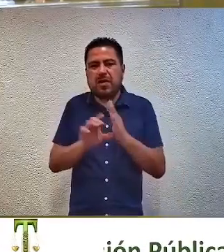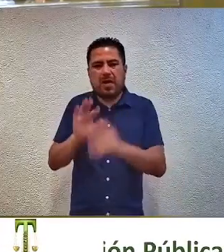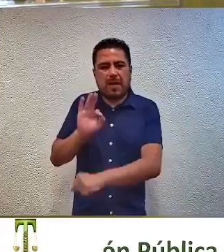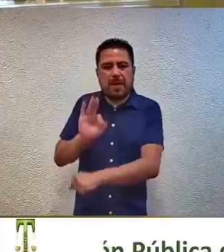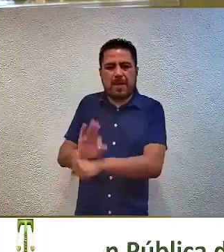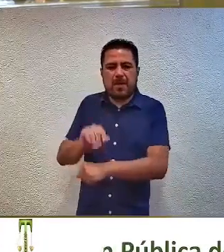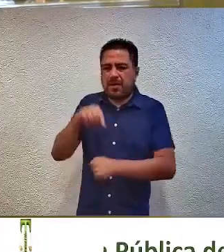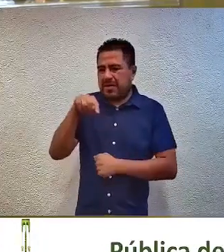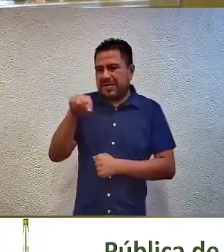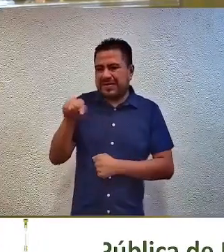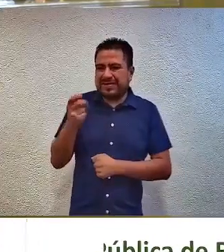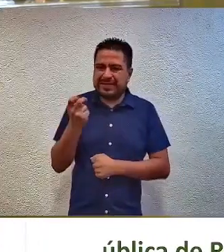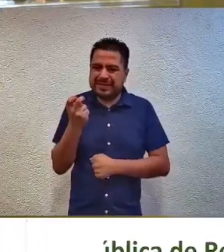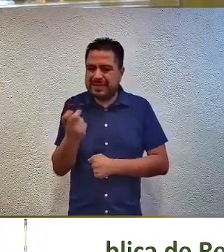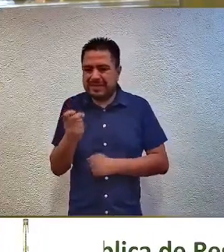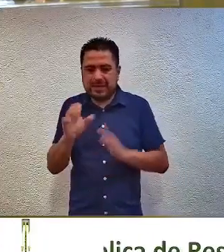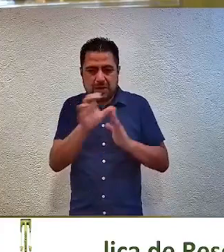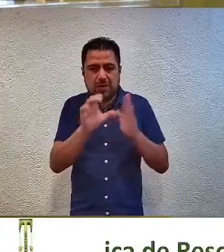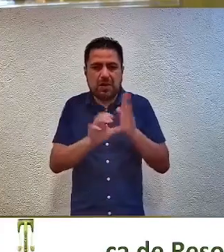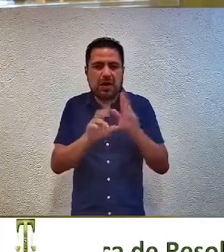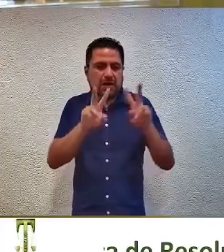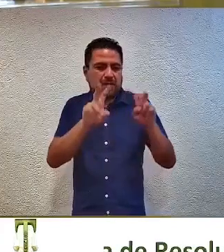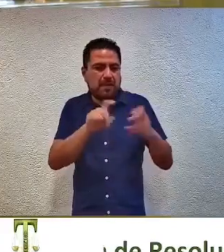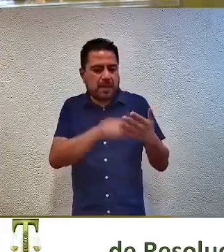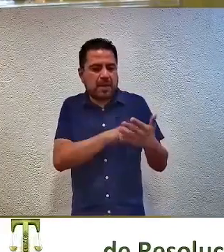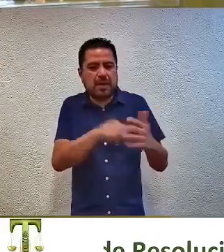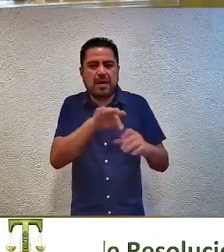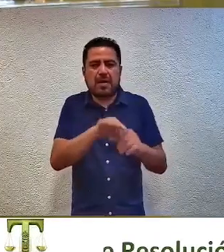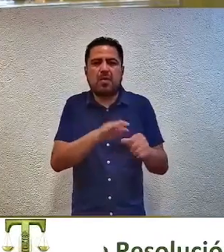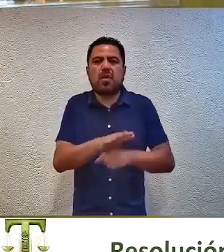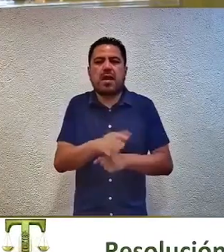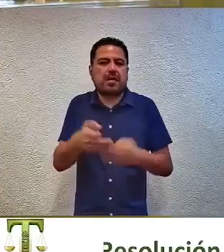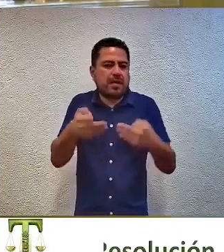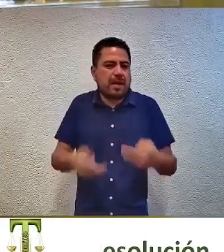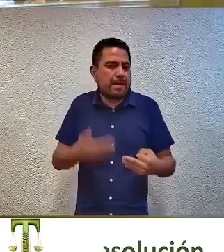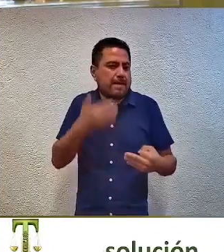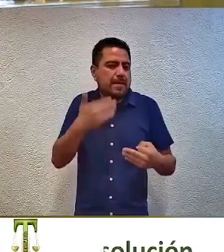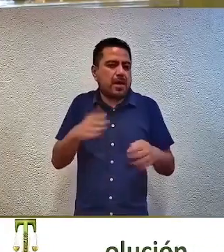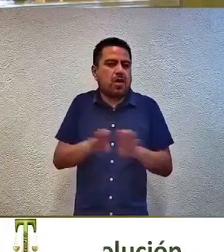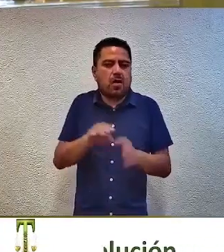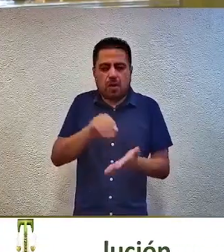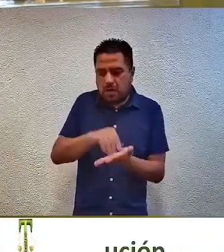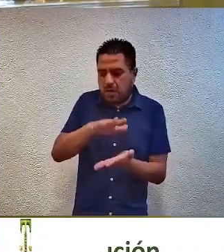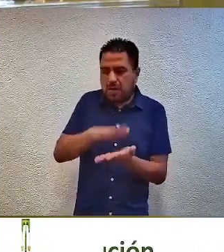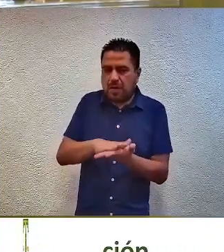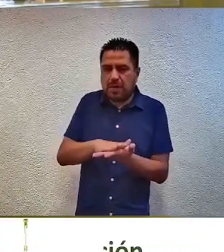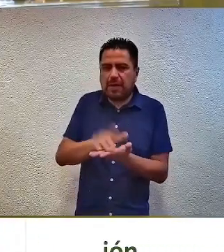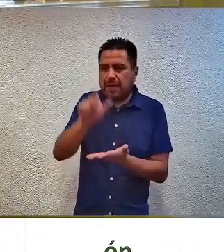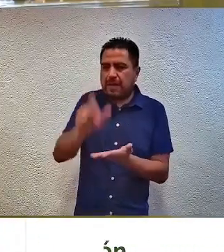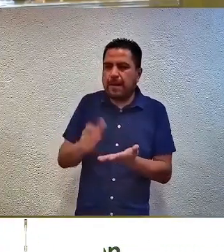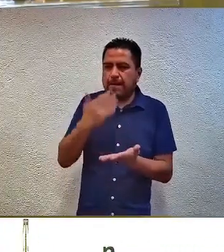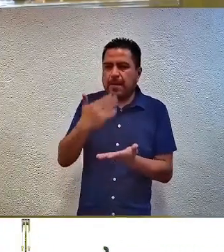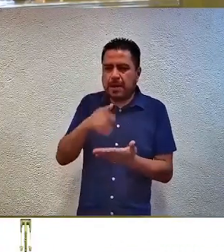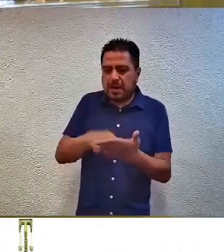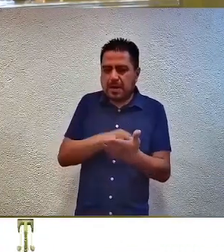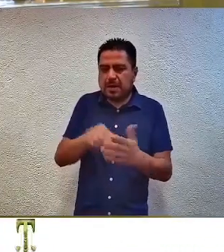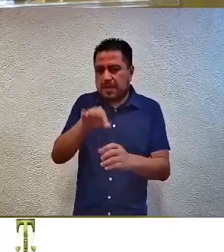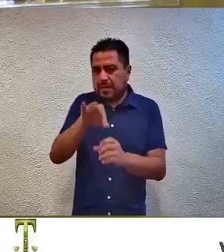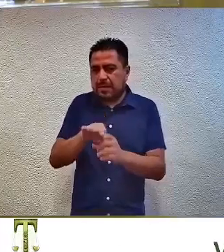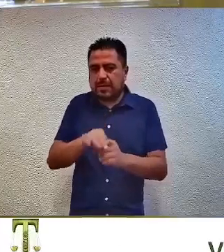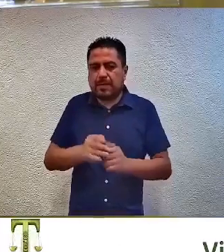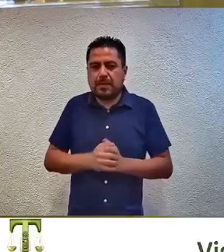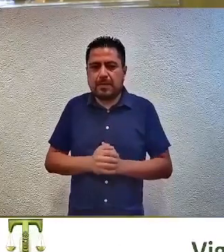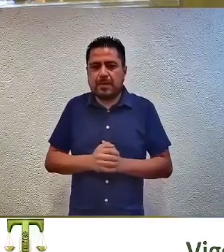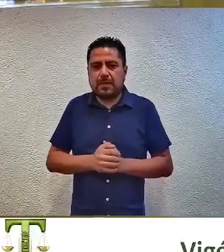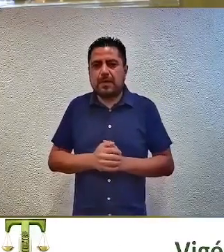por este tipo constitucional en materia electoral es la veracidad como una precondición de la integridad electoral. En este sentido,